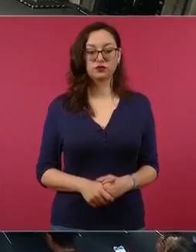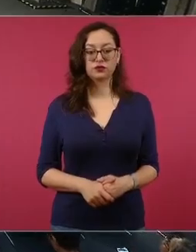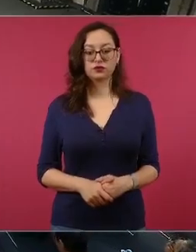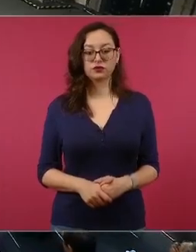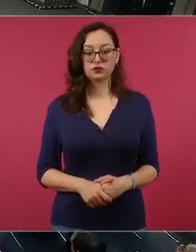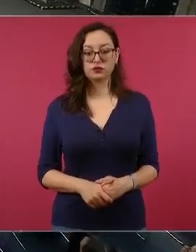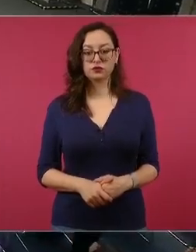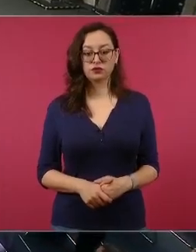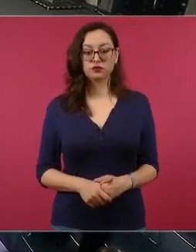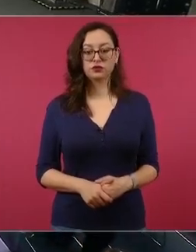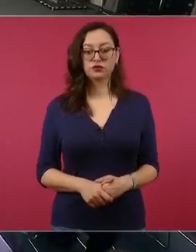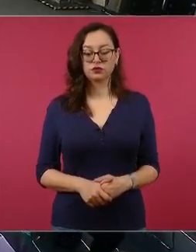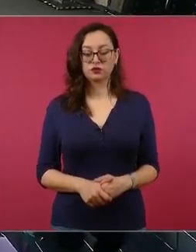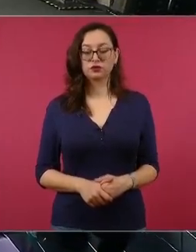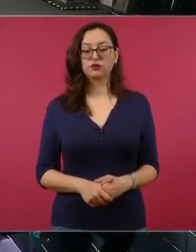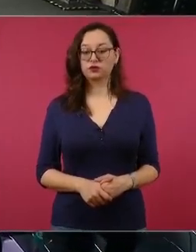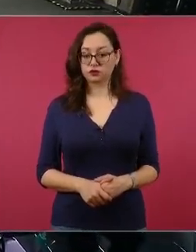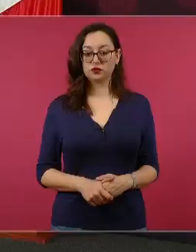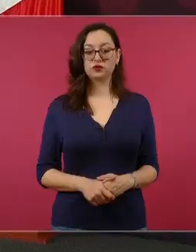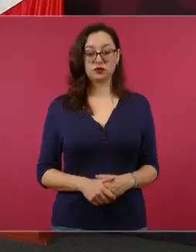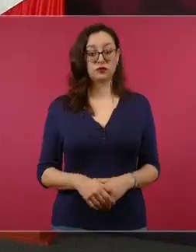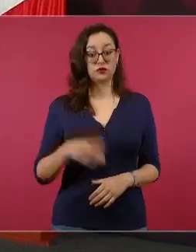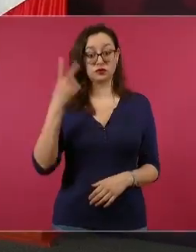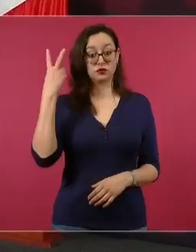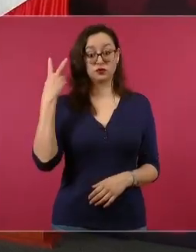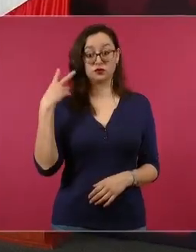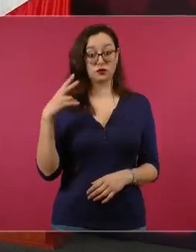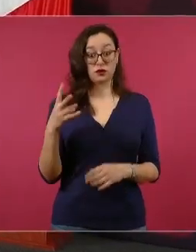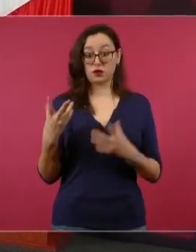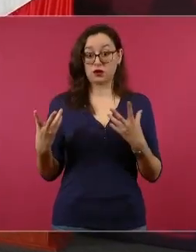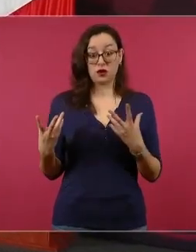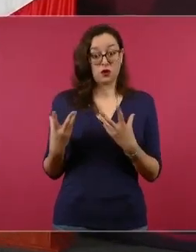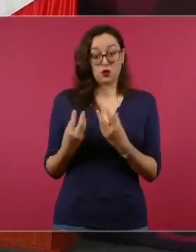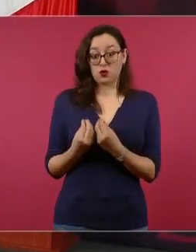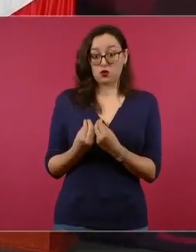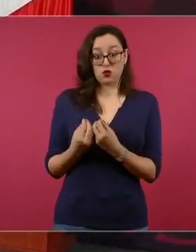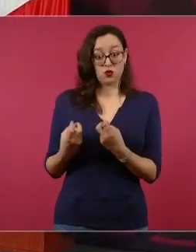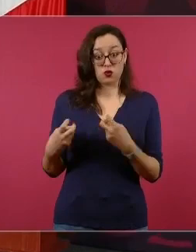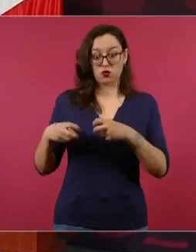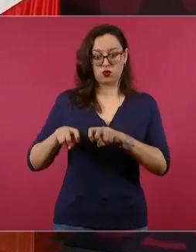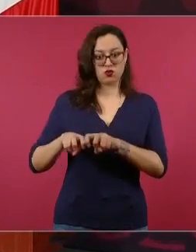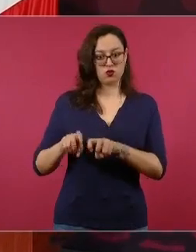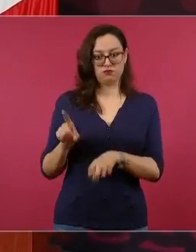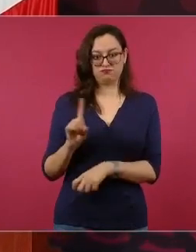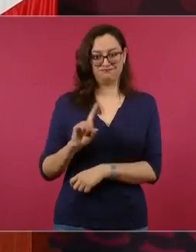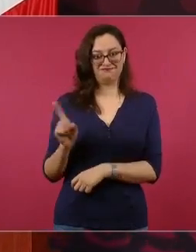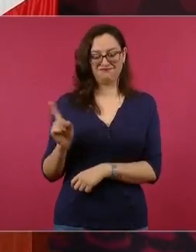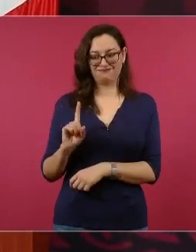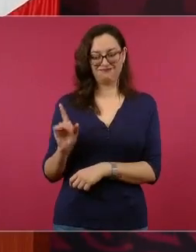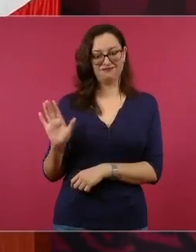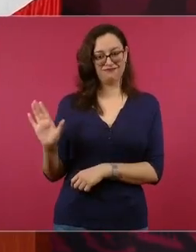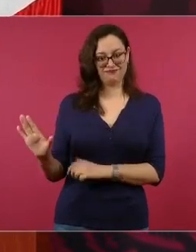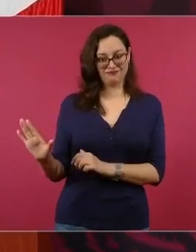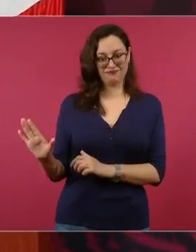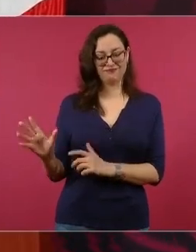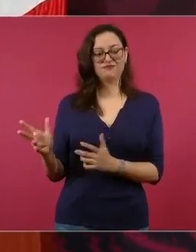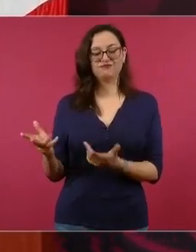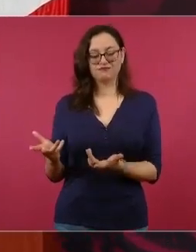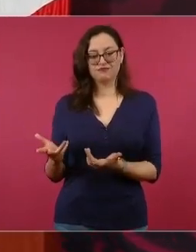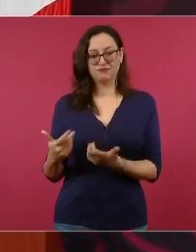Sí, vamos a viajar separados, pero nos vamos a estar reuniendo